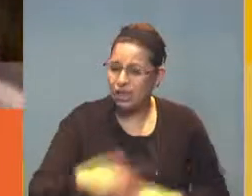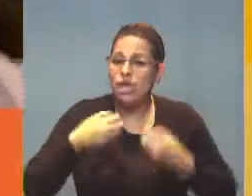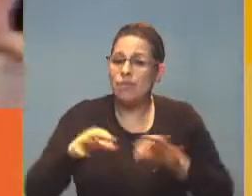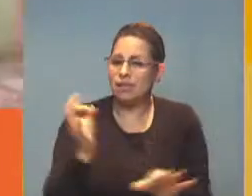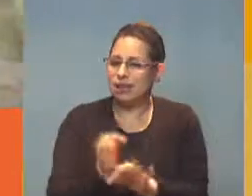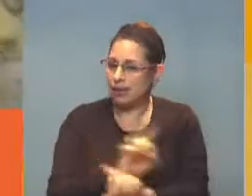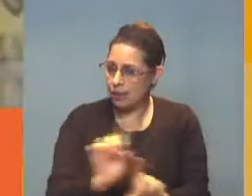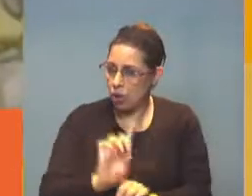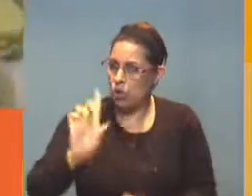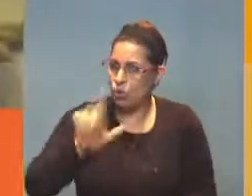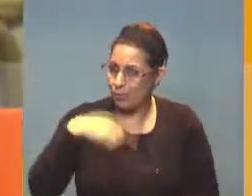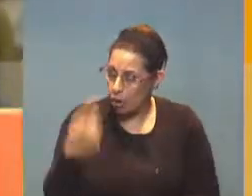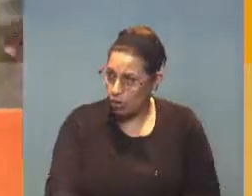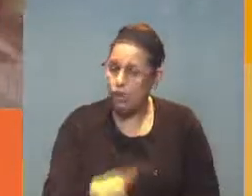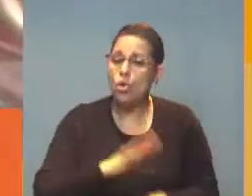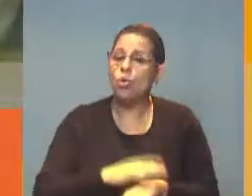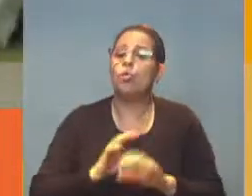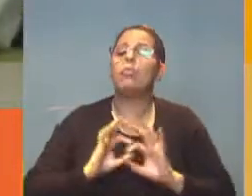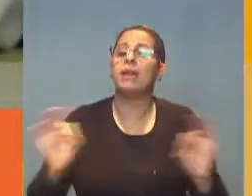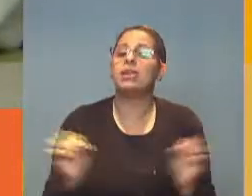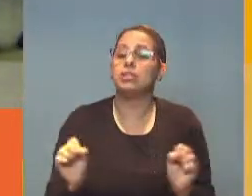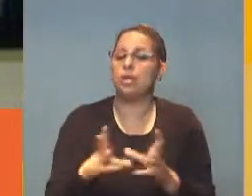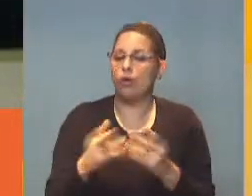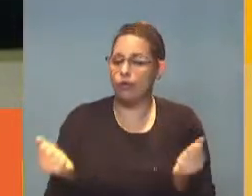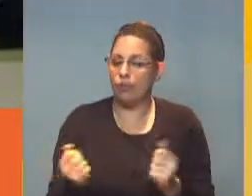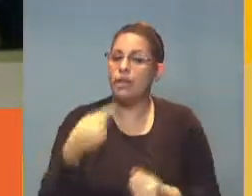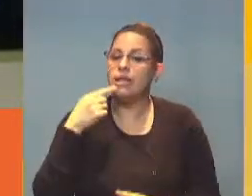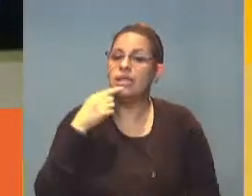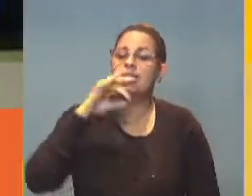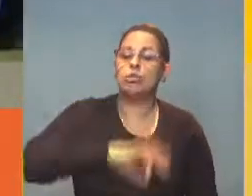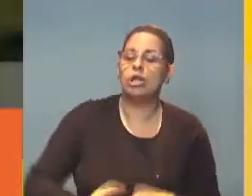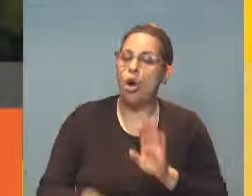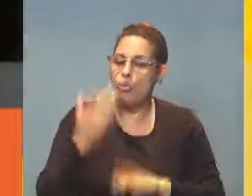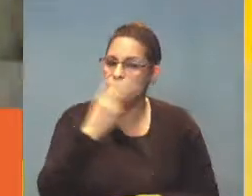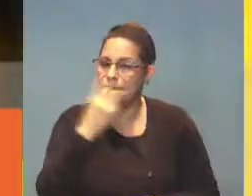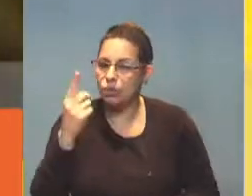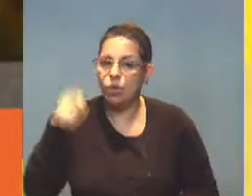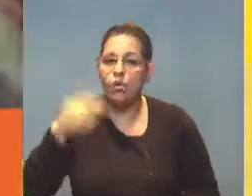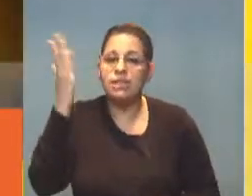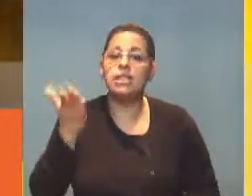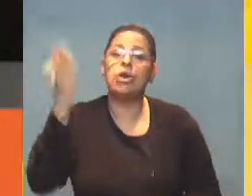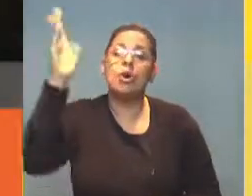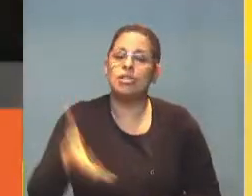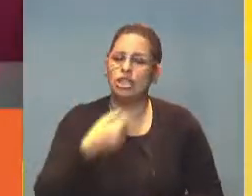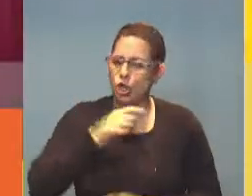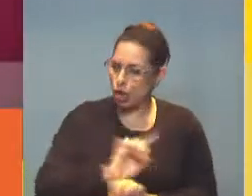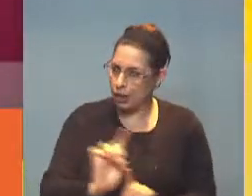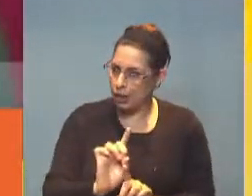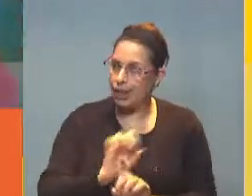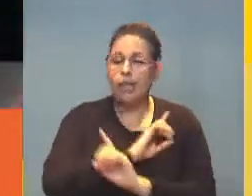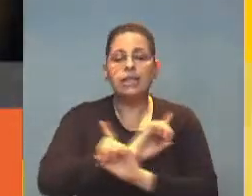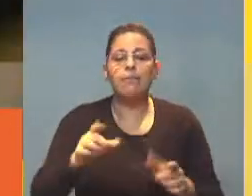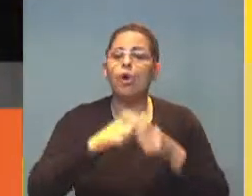ciclo lectivo este lunes tras las vacaciones de invierno. Rechazan el aumento salarial del 21,5% y el bono